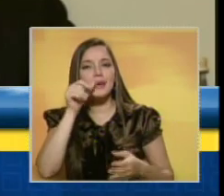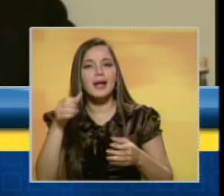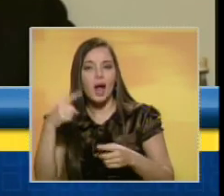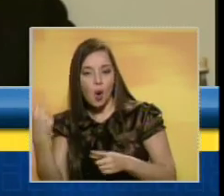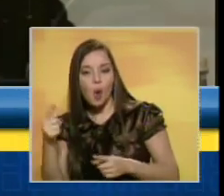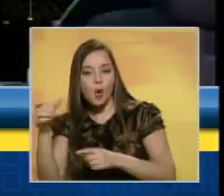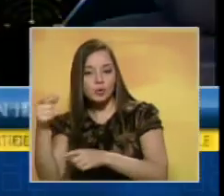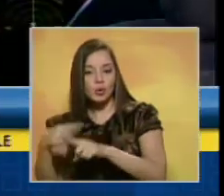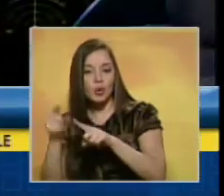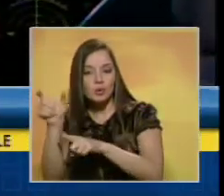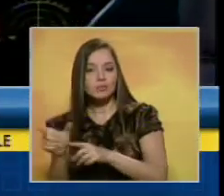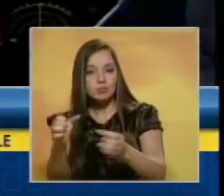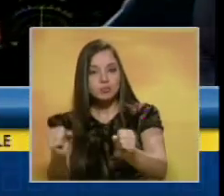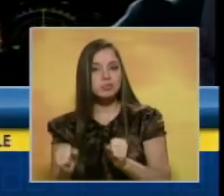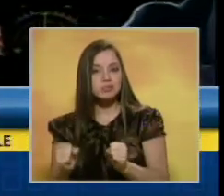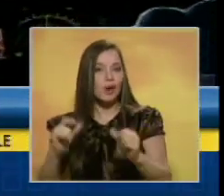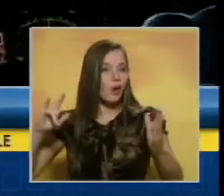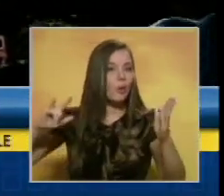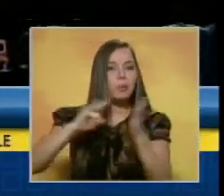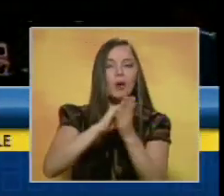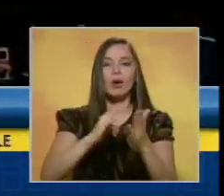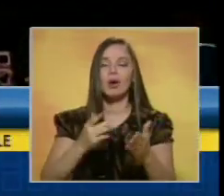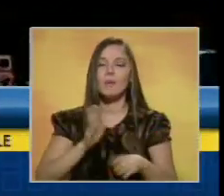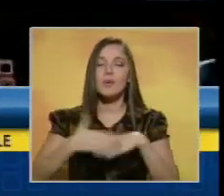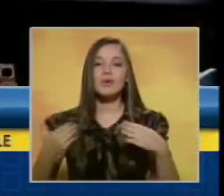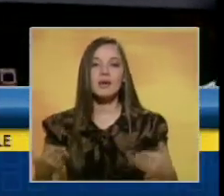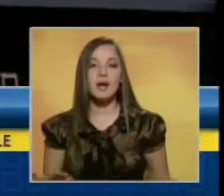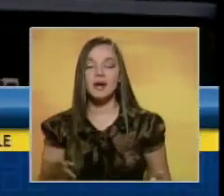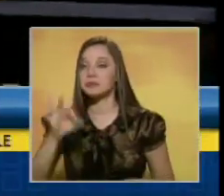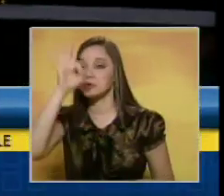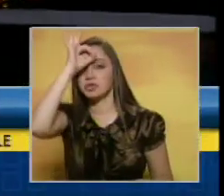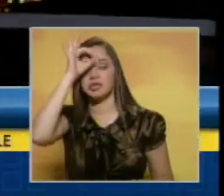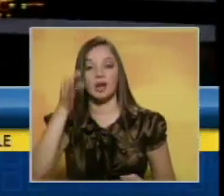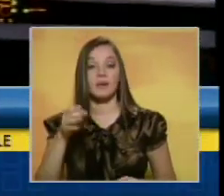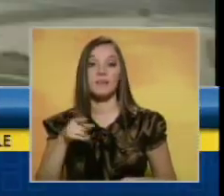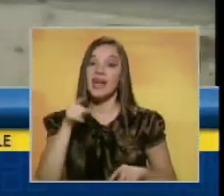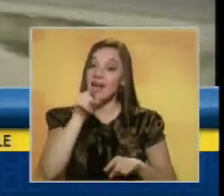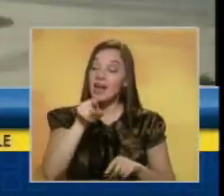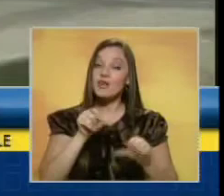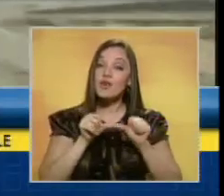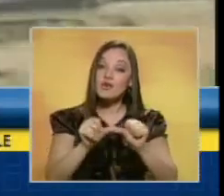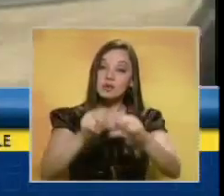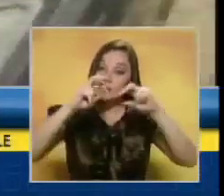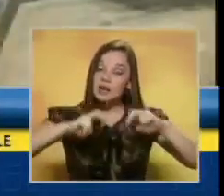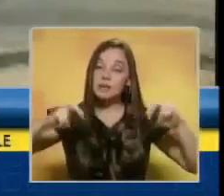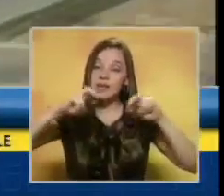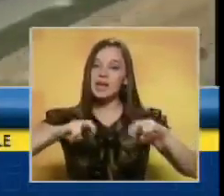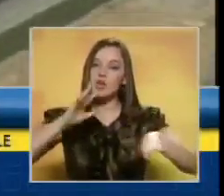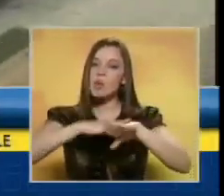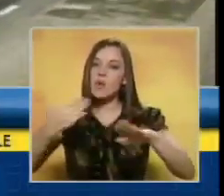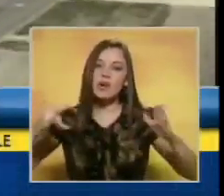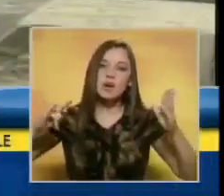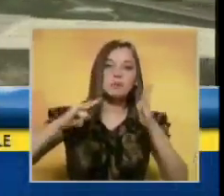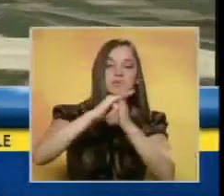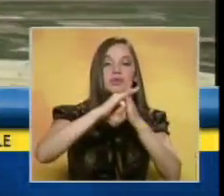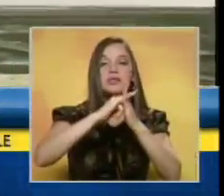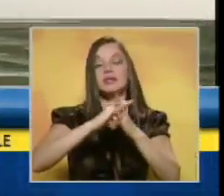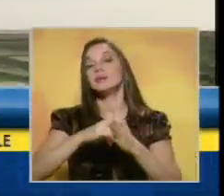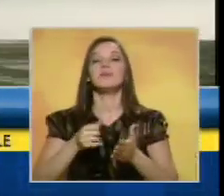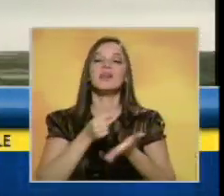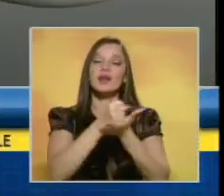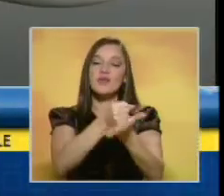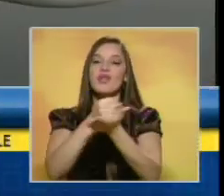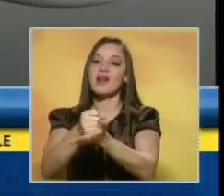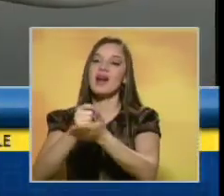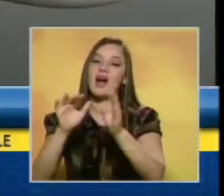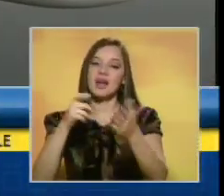lo hizo hacerlo. Las autoridades aseguraron que continuarán investigando las causas del siniestro y que compensarán a los familiares de las